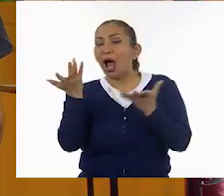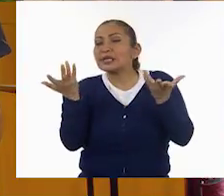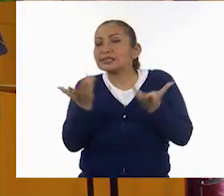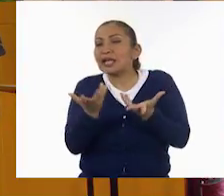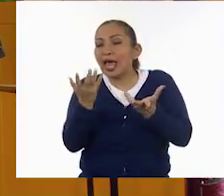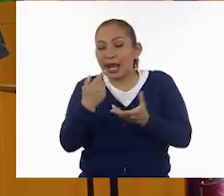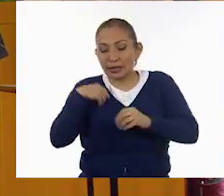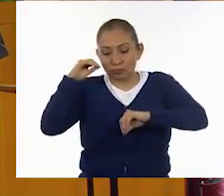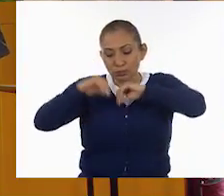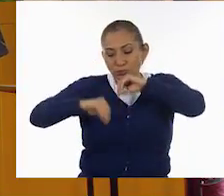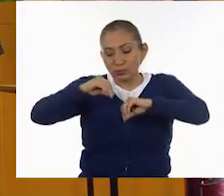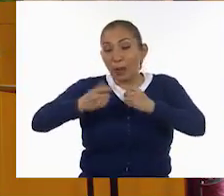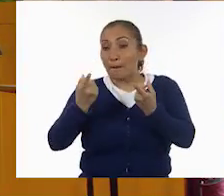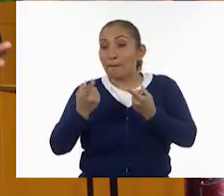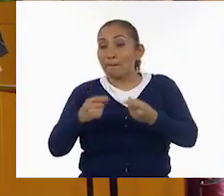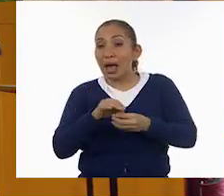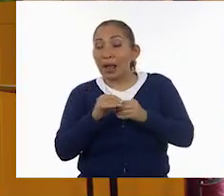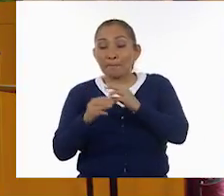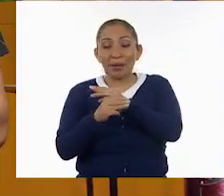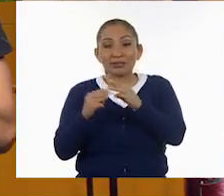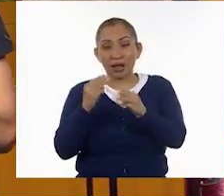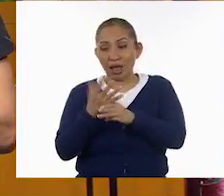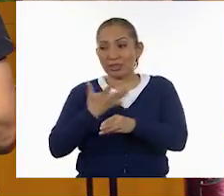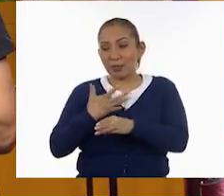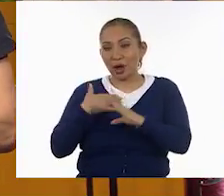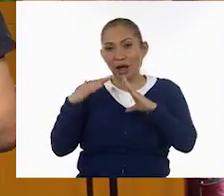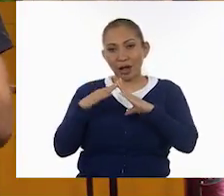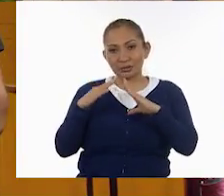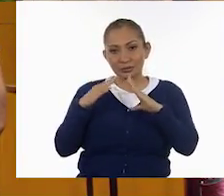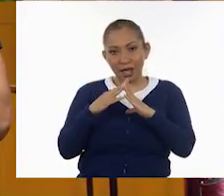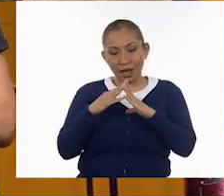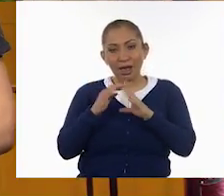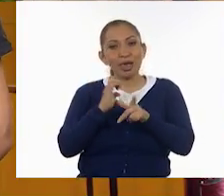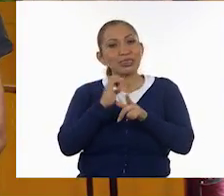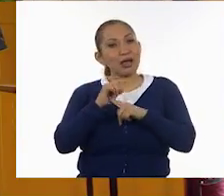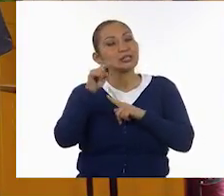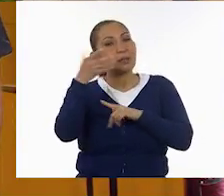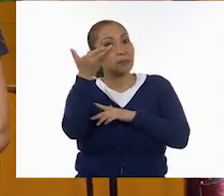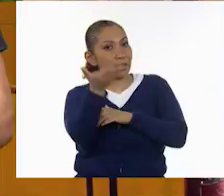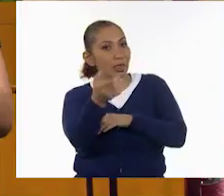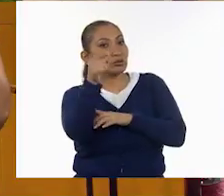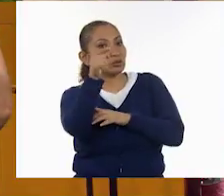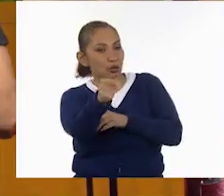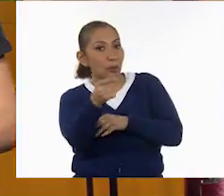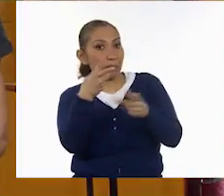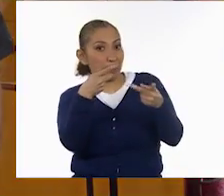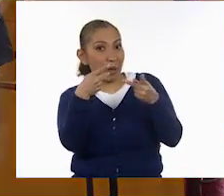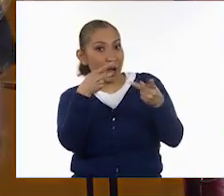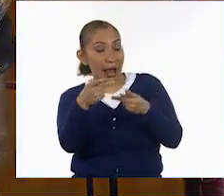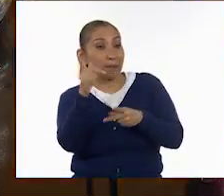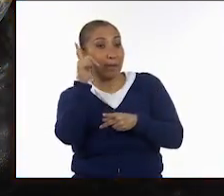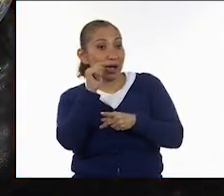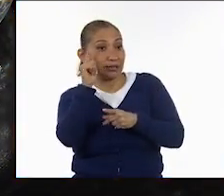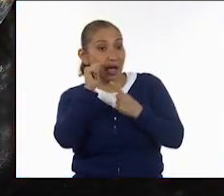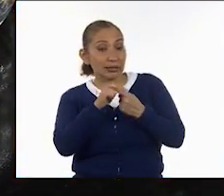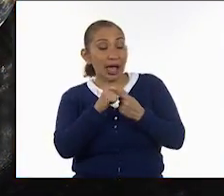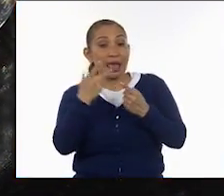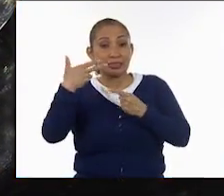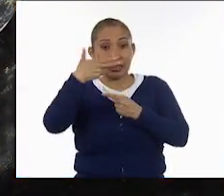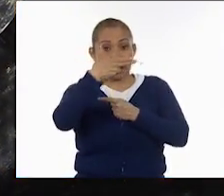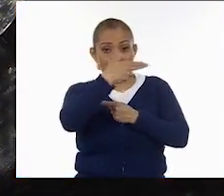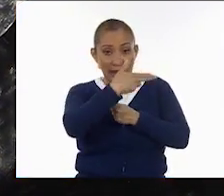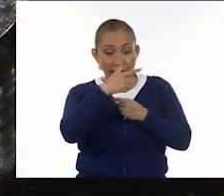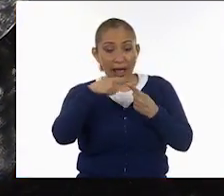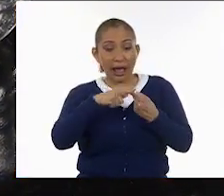construir instrumentos con material que tenemos en casa. Entonces les pedimos que tengan preparados para mañana unas